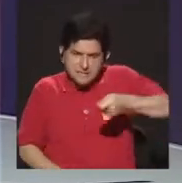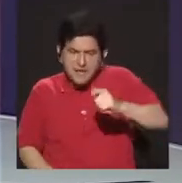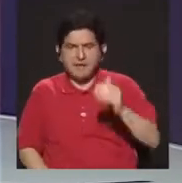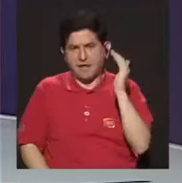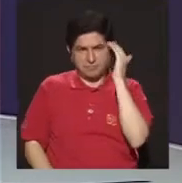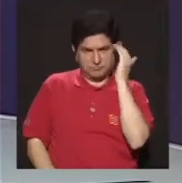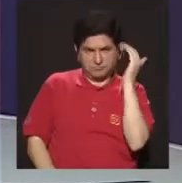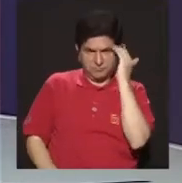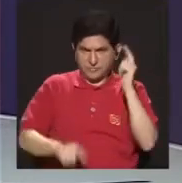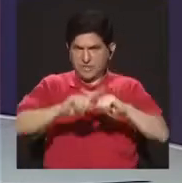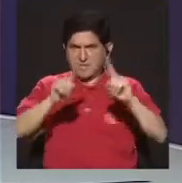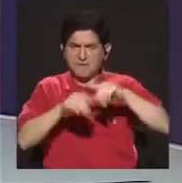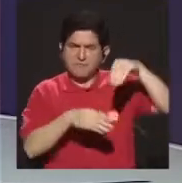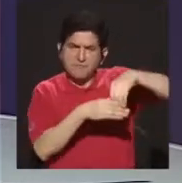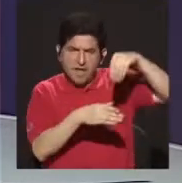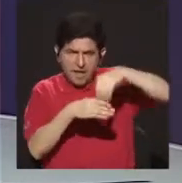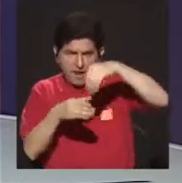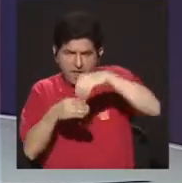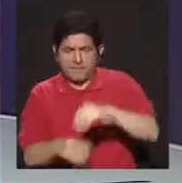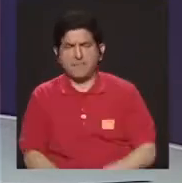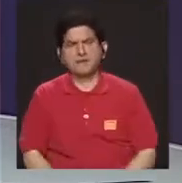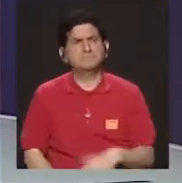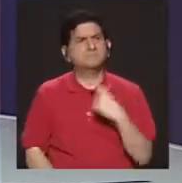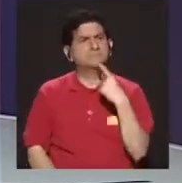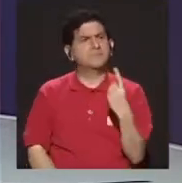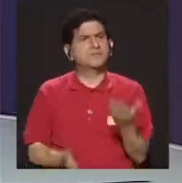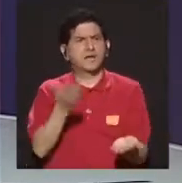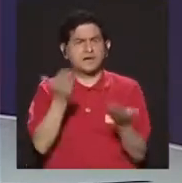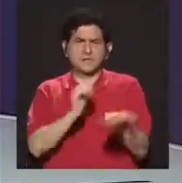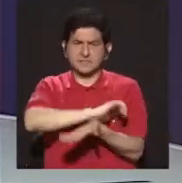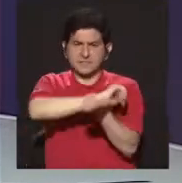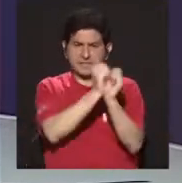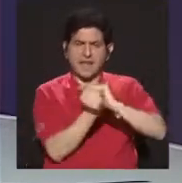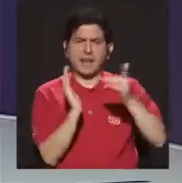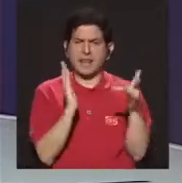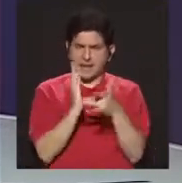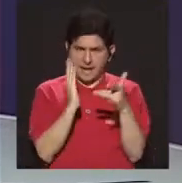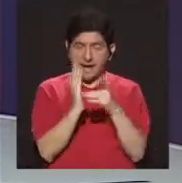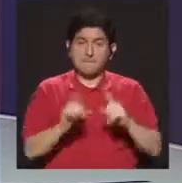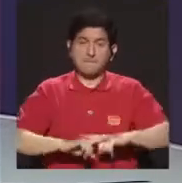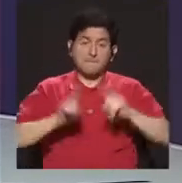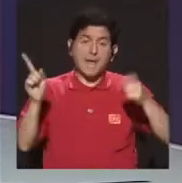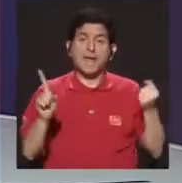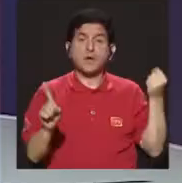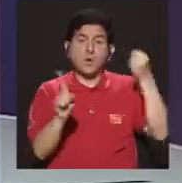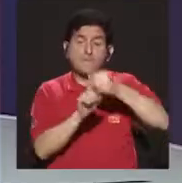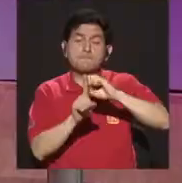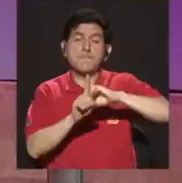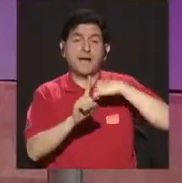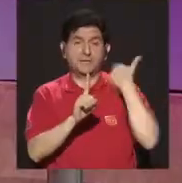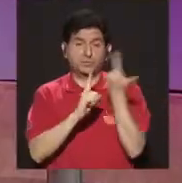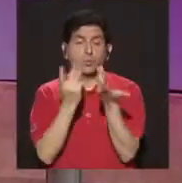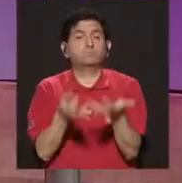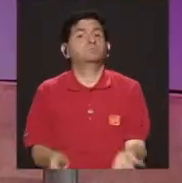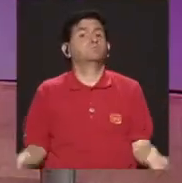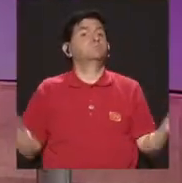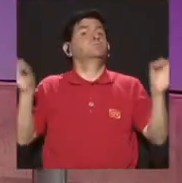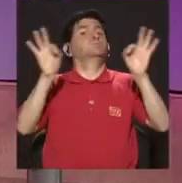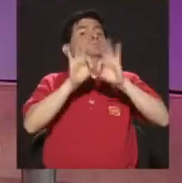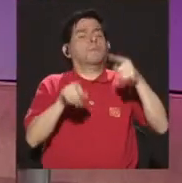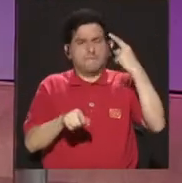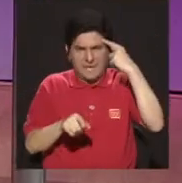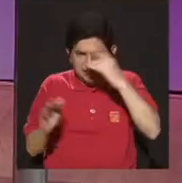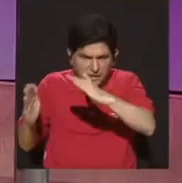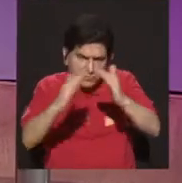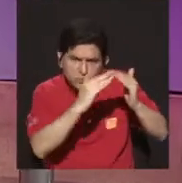conocer distintos contenidos básicamente podríamos decir que es el cambio tecnológico pero con un impacto social muy importante hacia la población